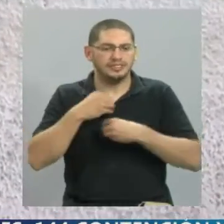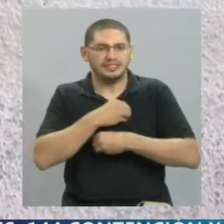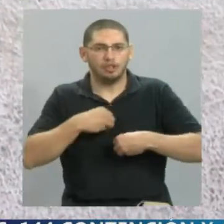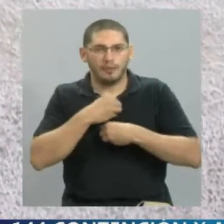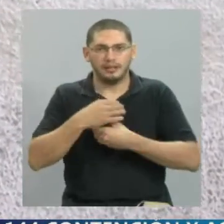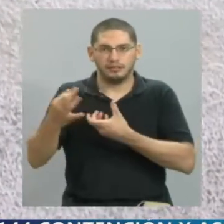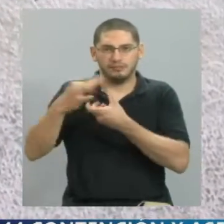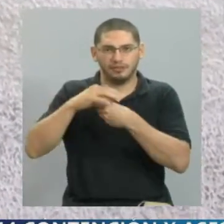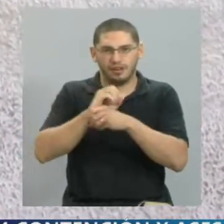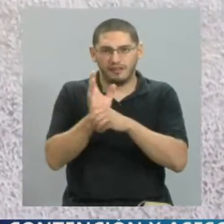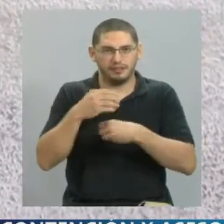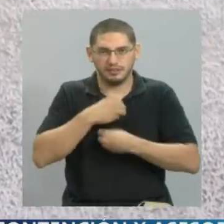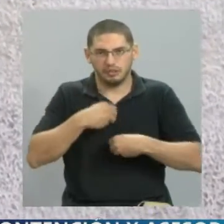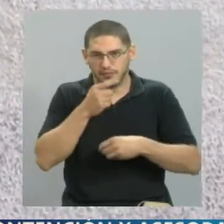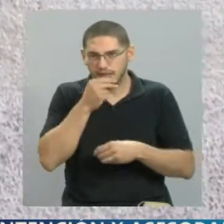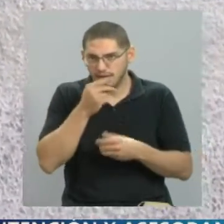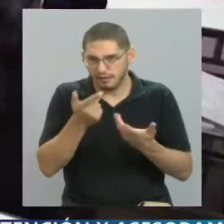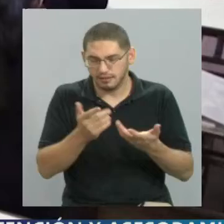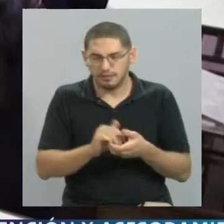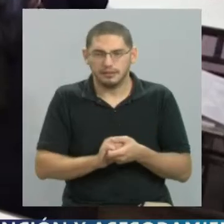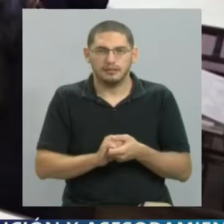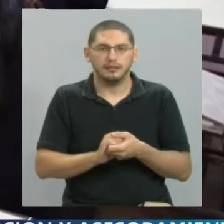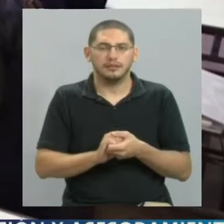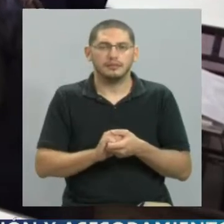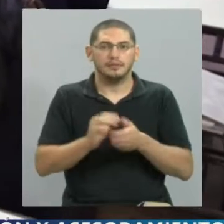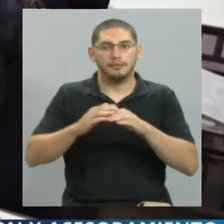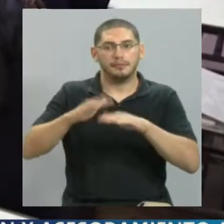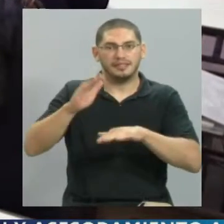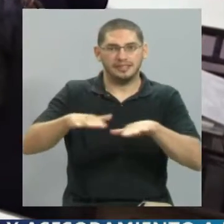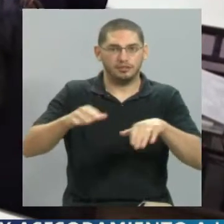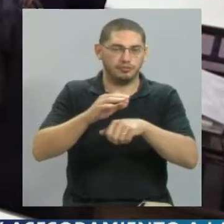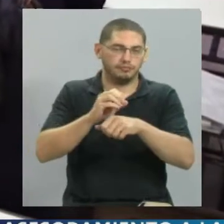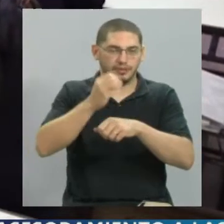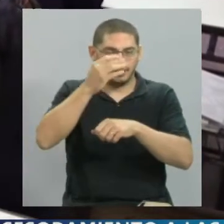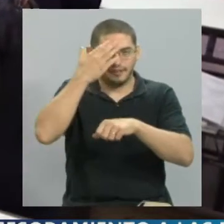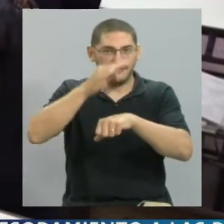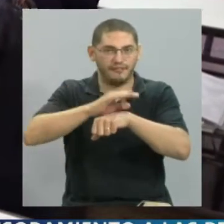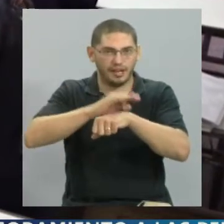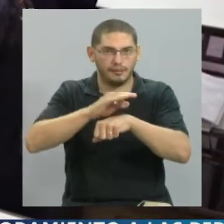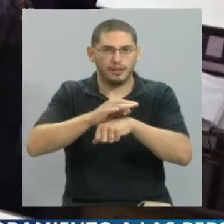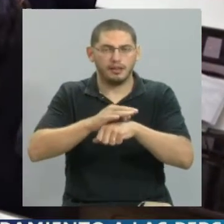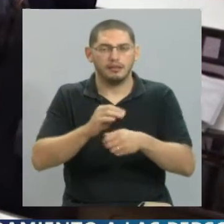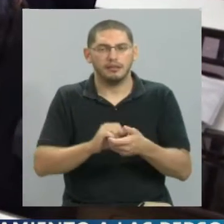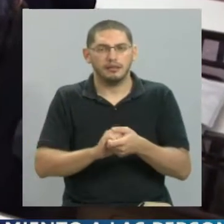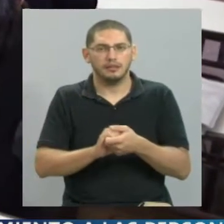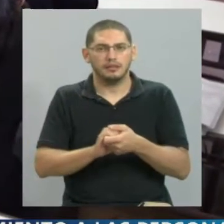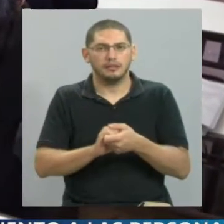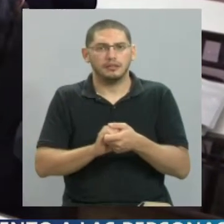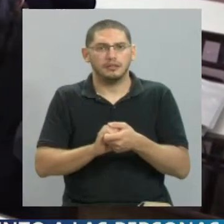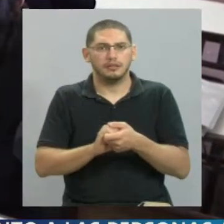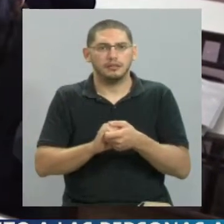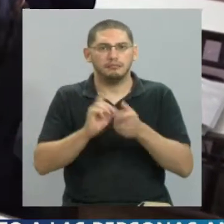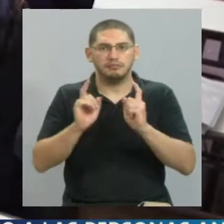Sí. También que la mayor parte de las enfermedades crónicas de los chicos no es una causa de evitar